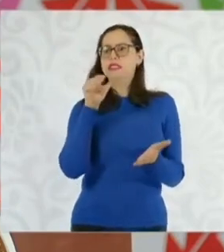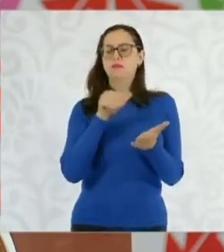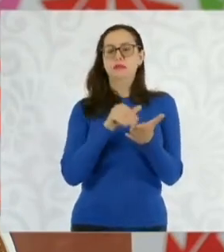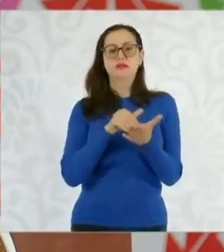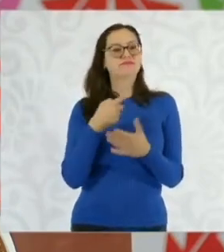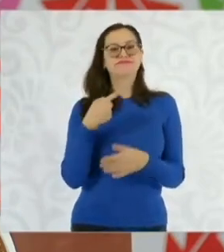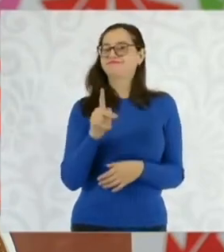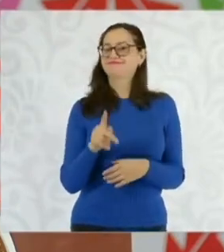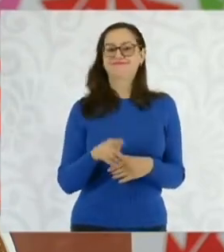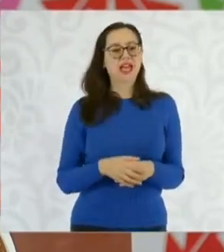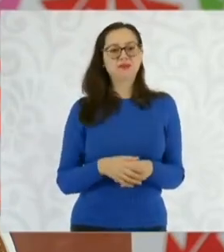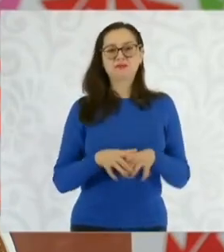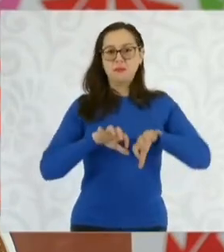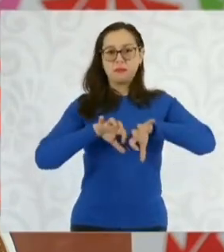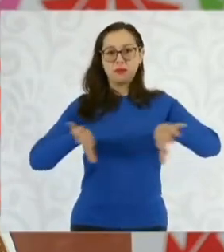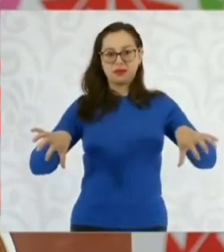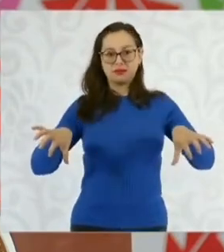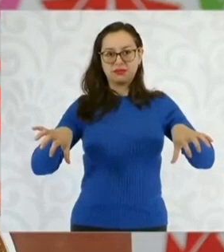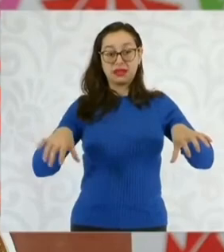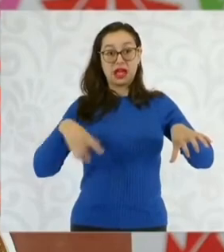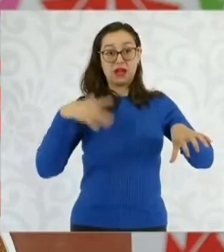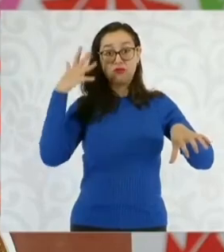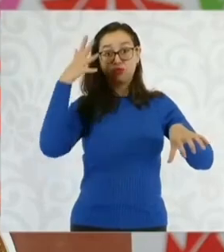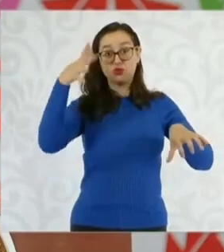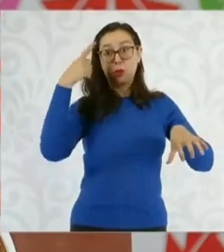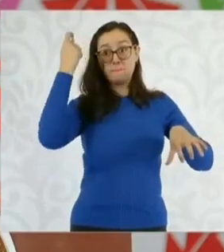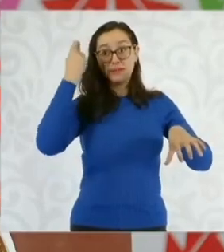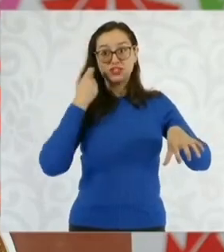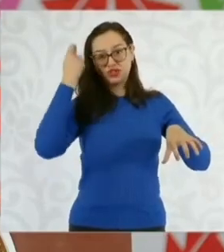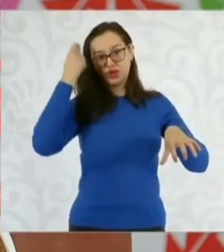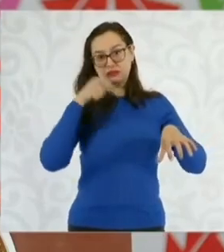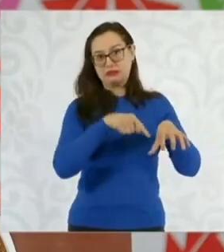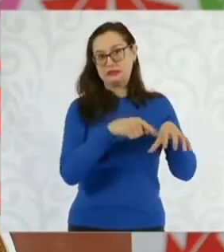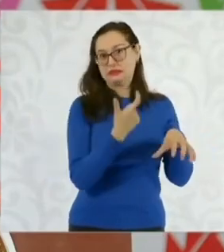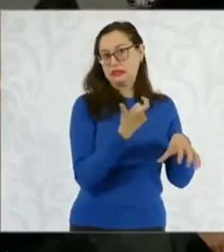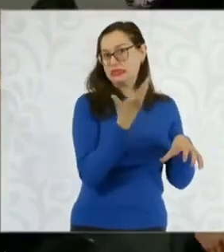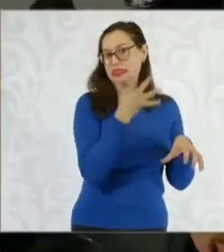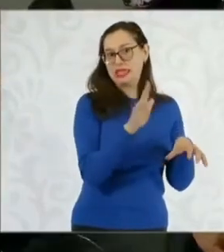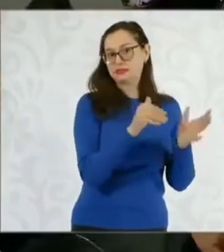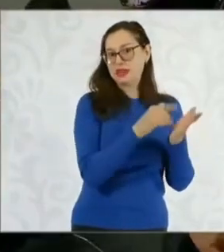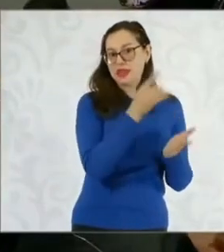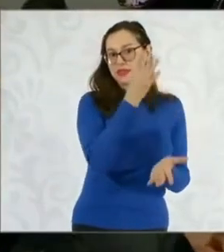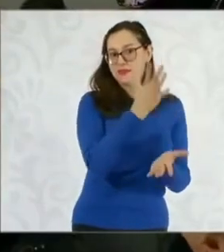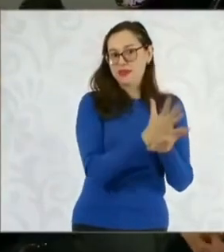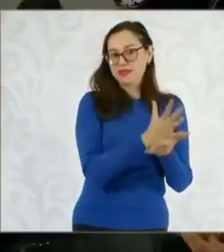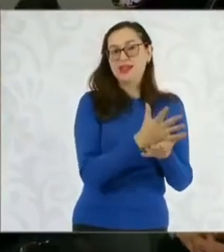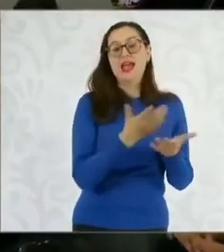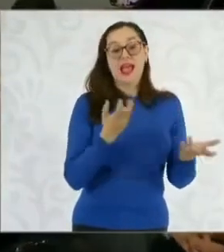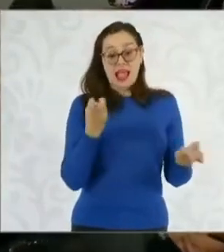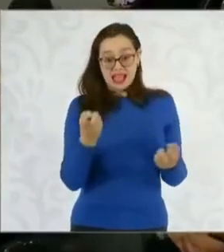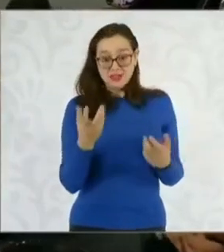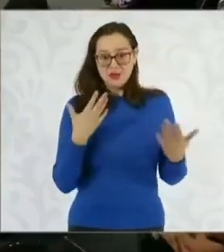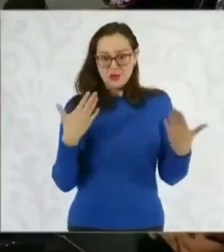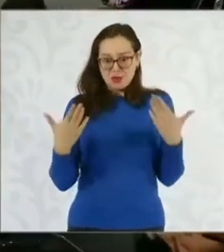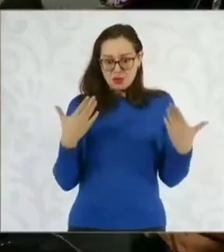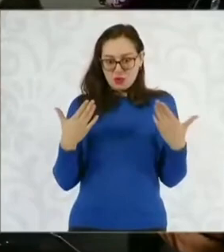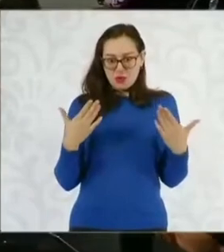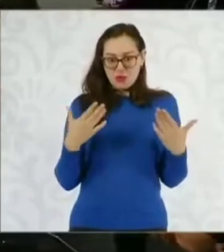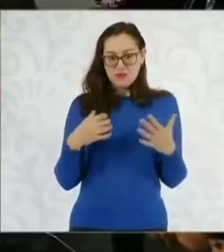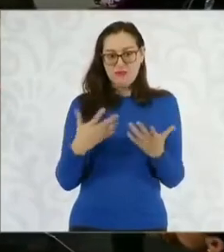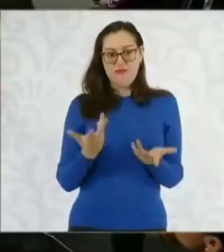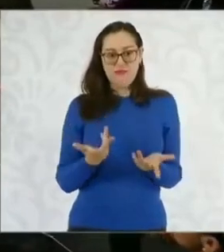con 10,000 y su pensión se va a calcular en 10,000. Por eso esta relación y esta experiencia que tuvimos, eso no existía antes, por